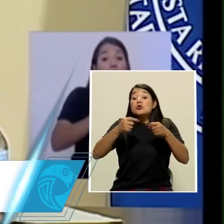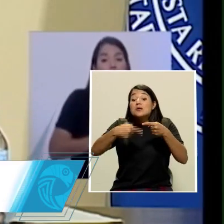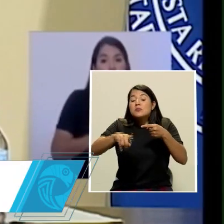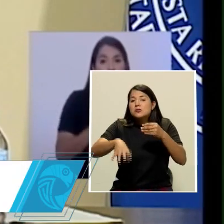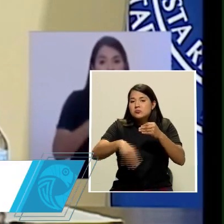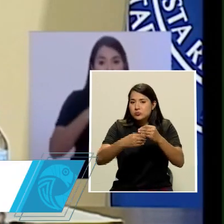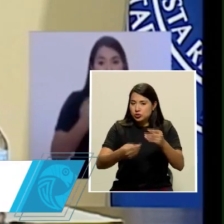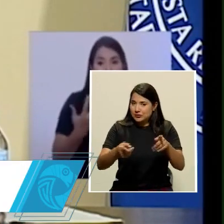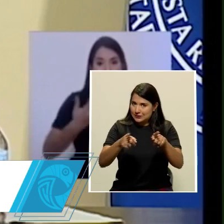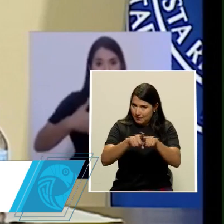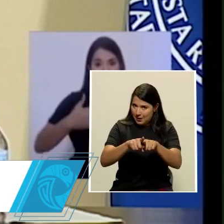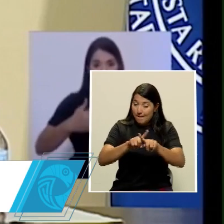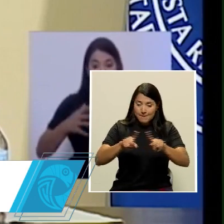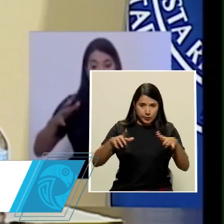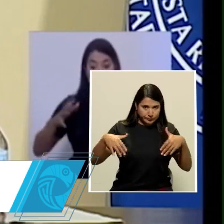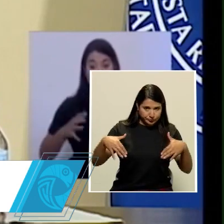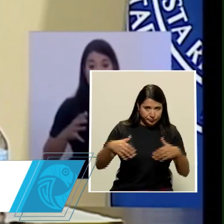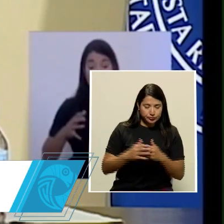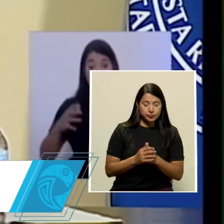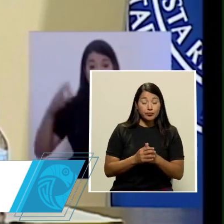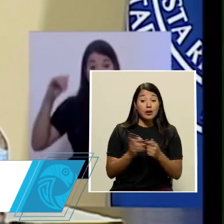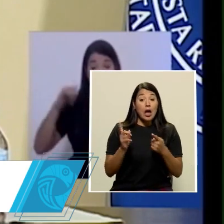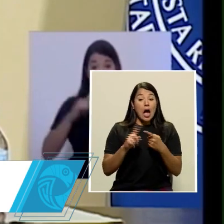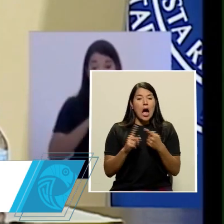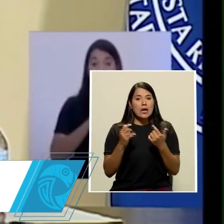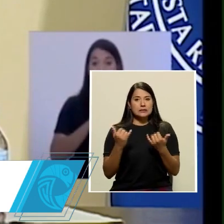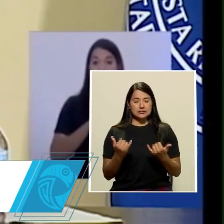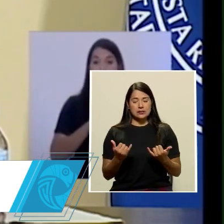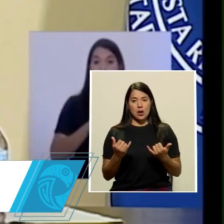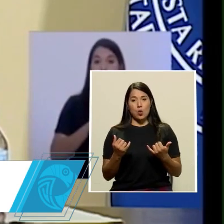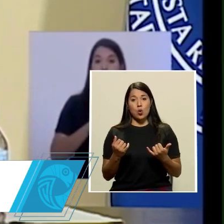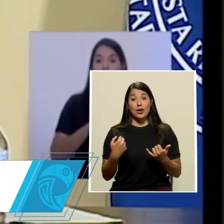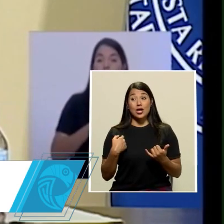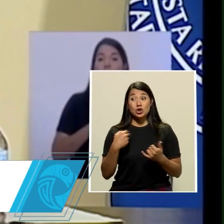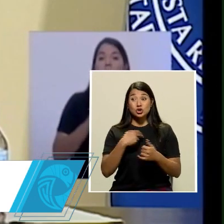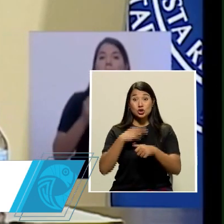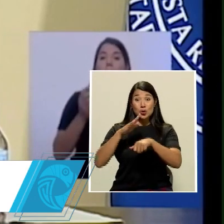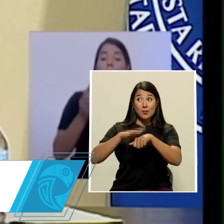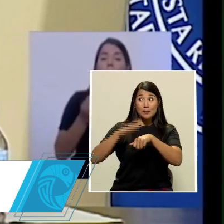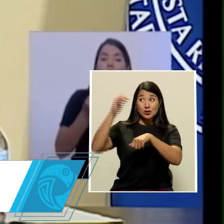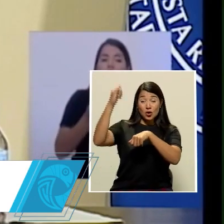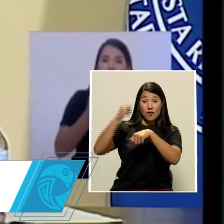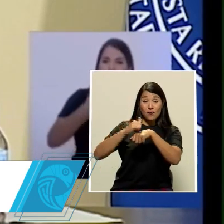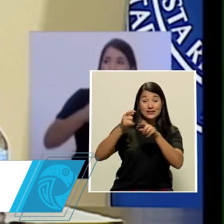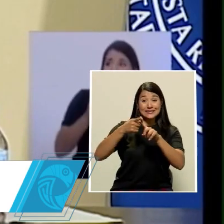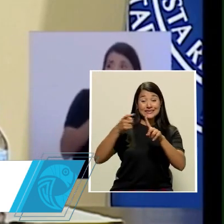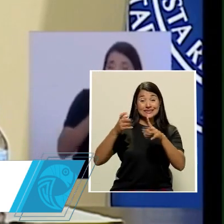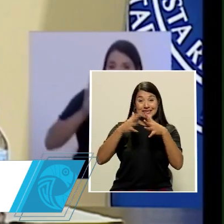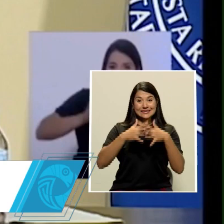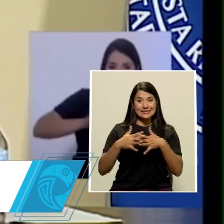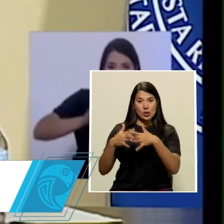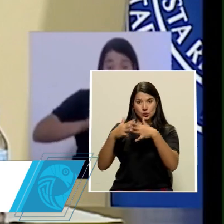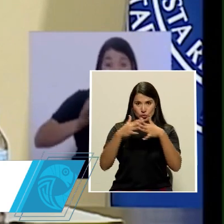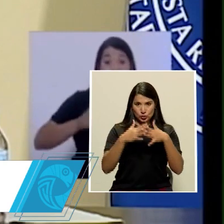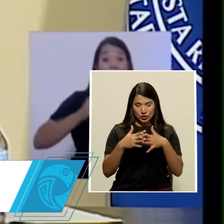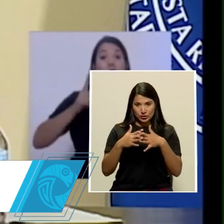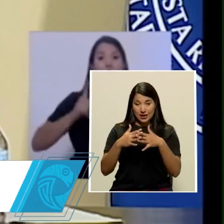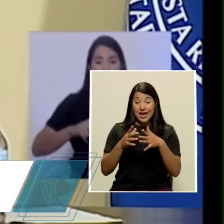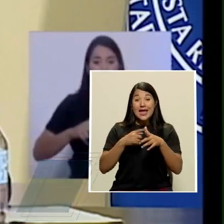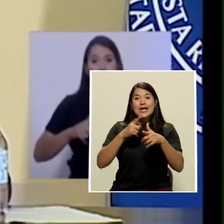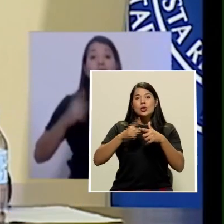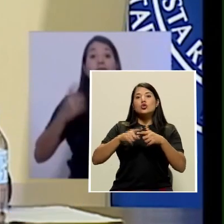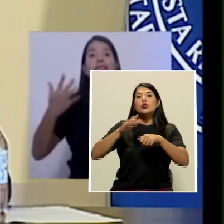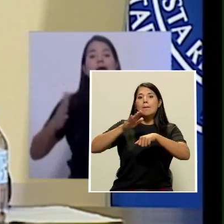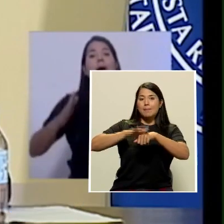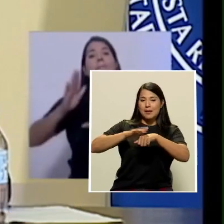General de Aviación Civil ha recibido al día de hoy para vuelos desde Estados Unidos, esto activaría los aeropuertos